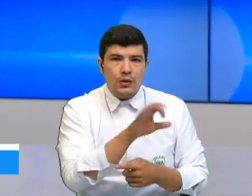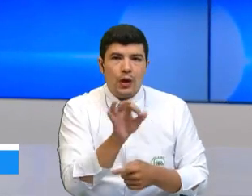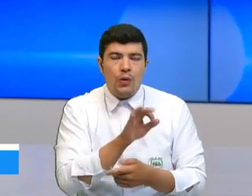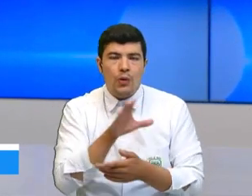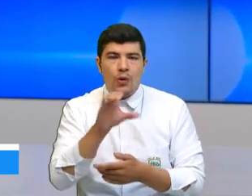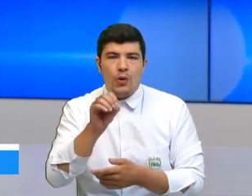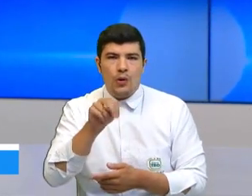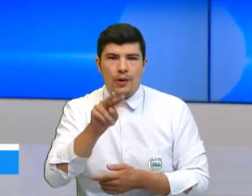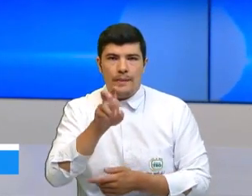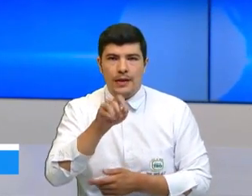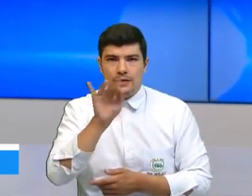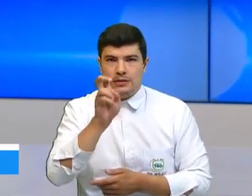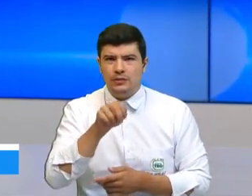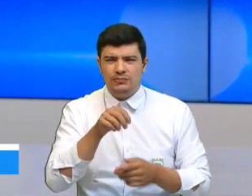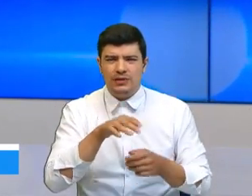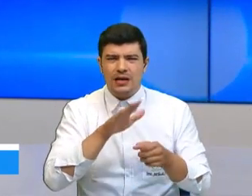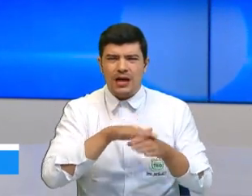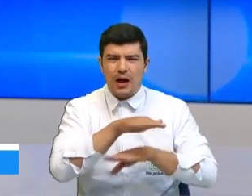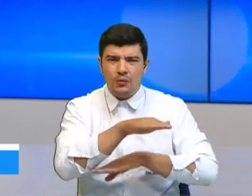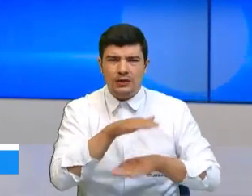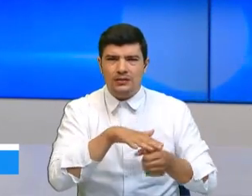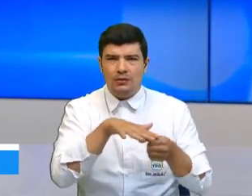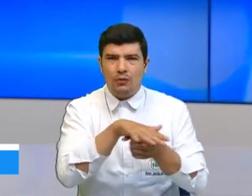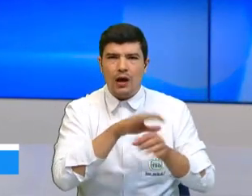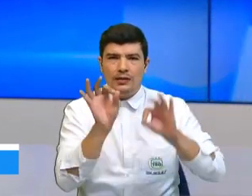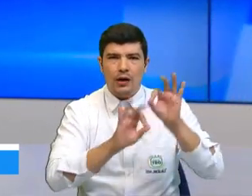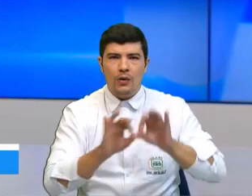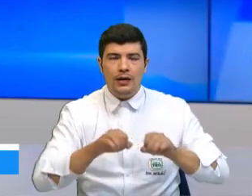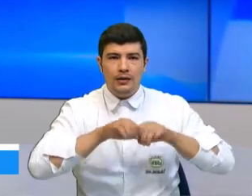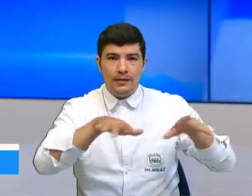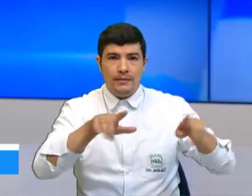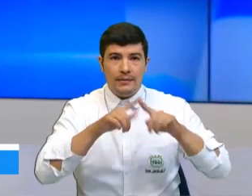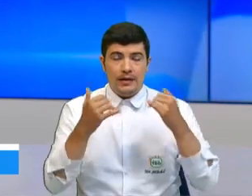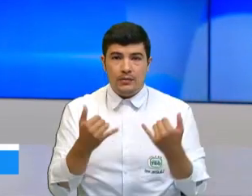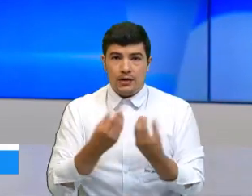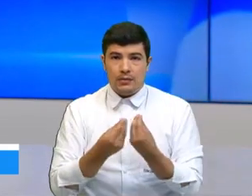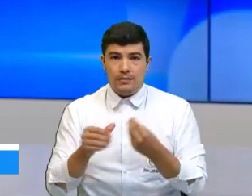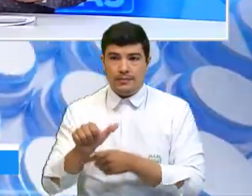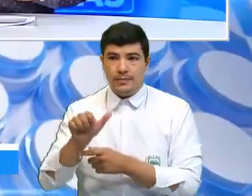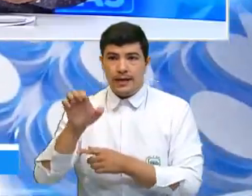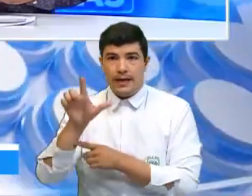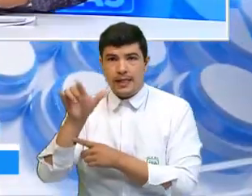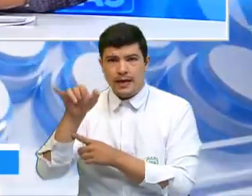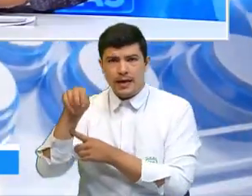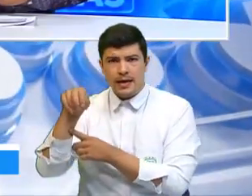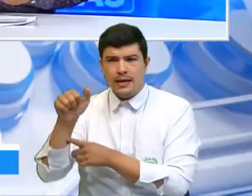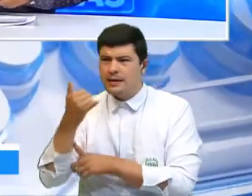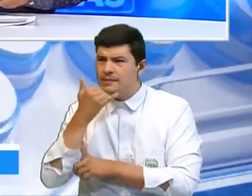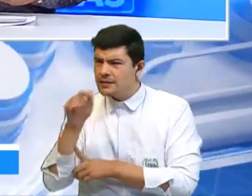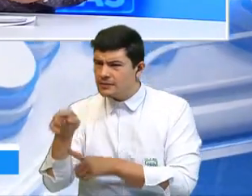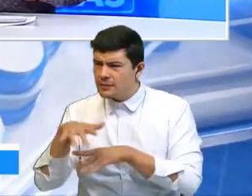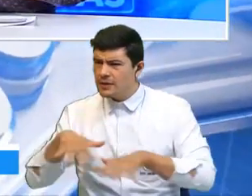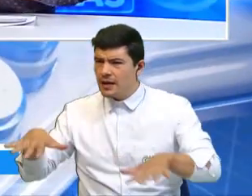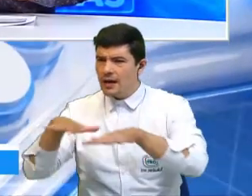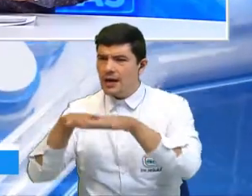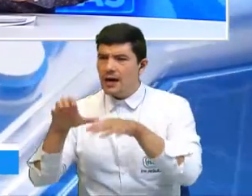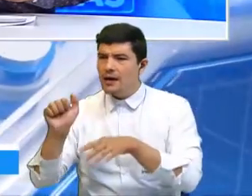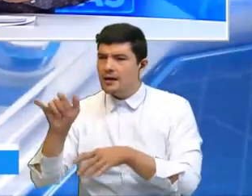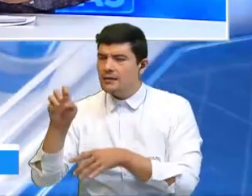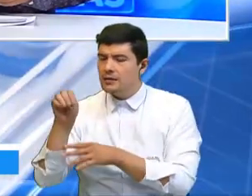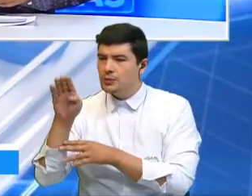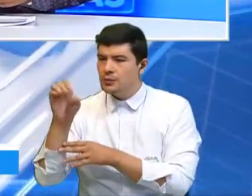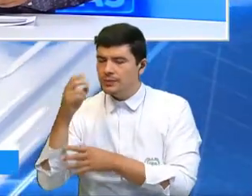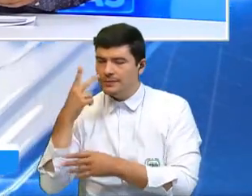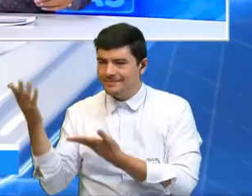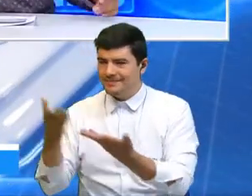alteraciones de orden público. Vamos a Norte de Santander con nuestra compañera Eliana Chavarro. ¿Qué está pasando en el Catatumbo, Eliana?